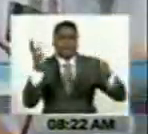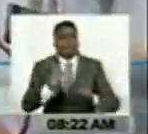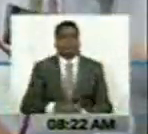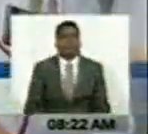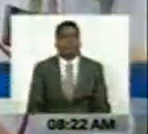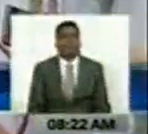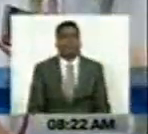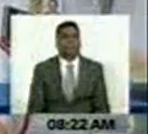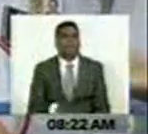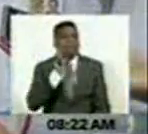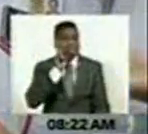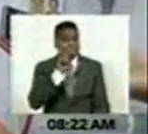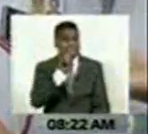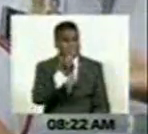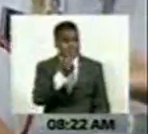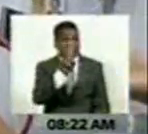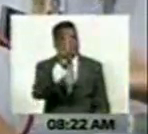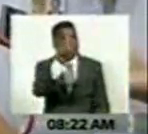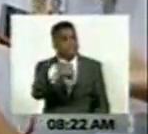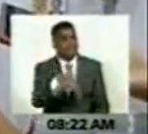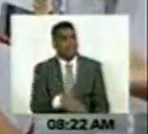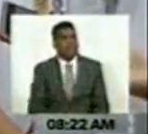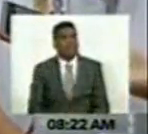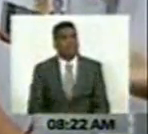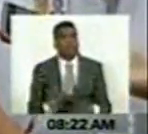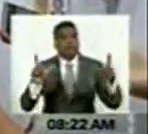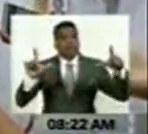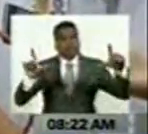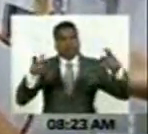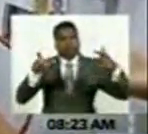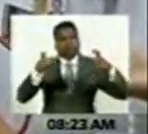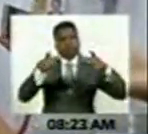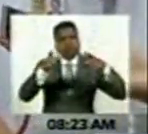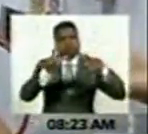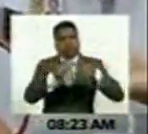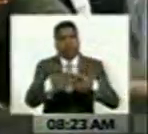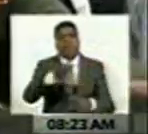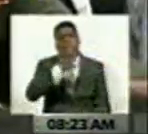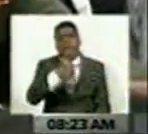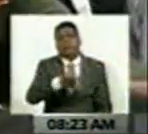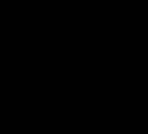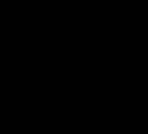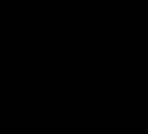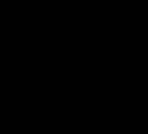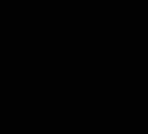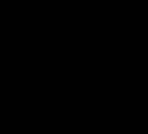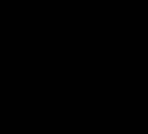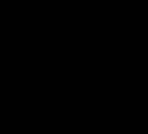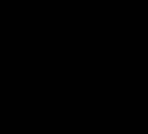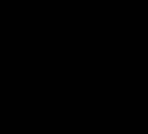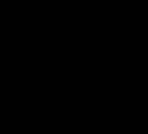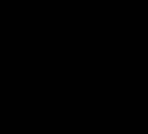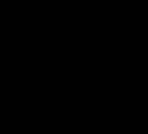Estado. Vemos que baja el delito de manera general un 10,73%.